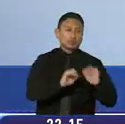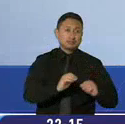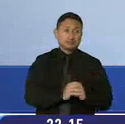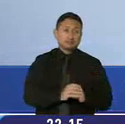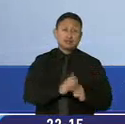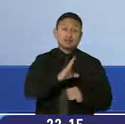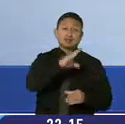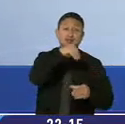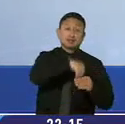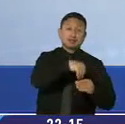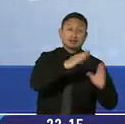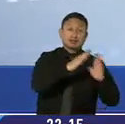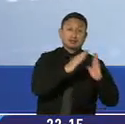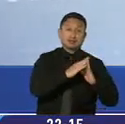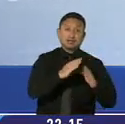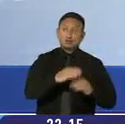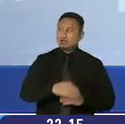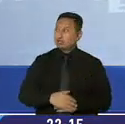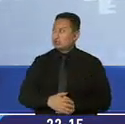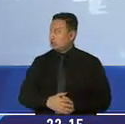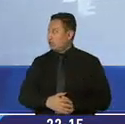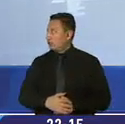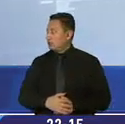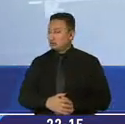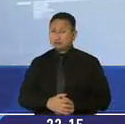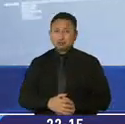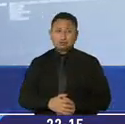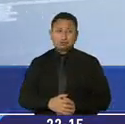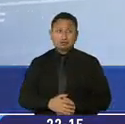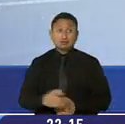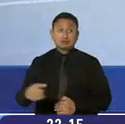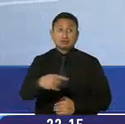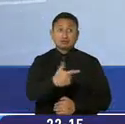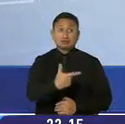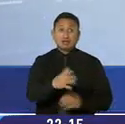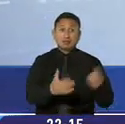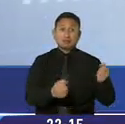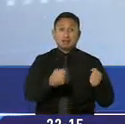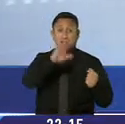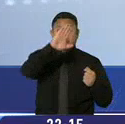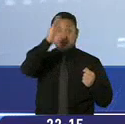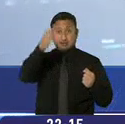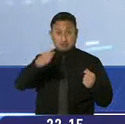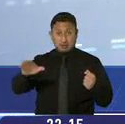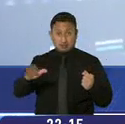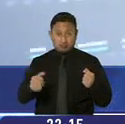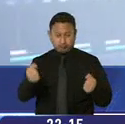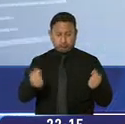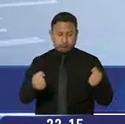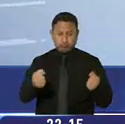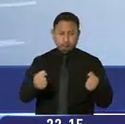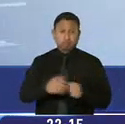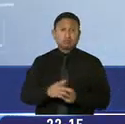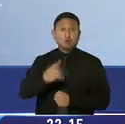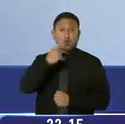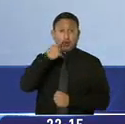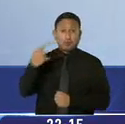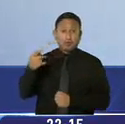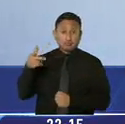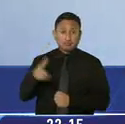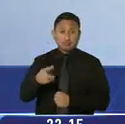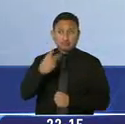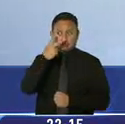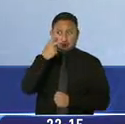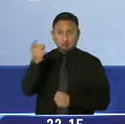domicilio, del parqueadero del mismo, sale un vehículo tipo furgoneta y el conductor de este vehículo, al darse cuenta de la